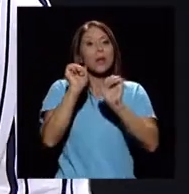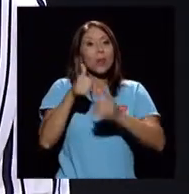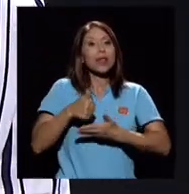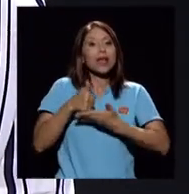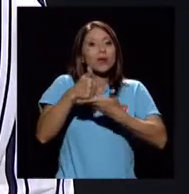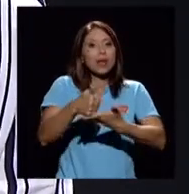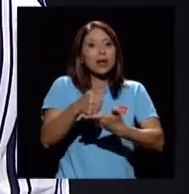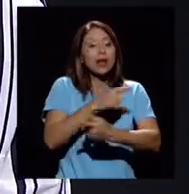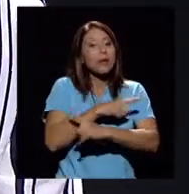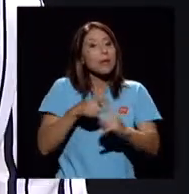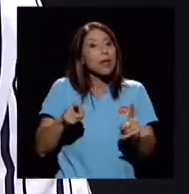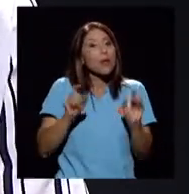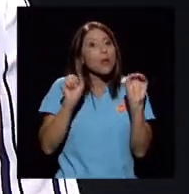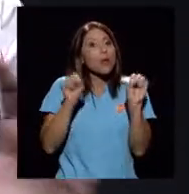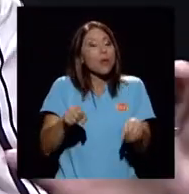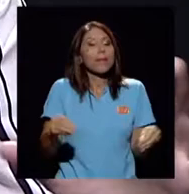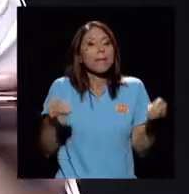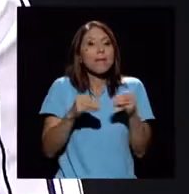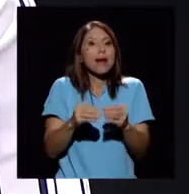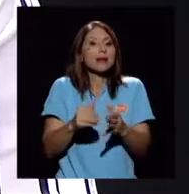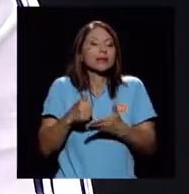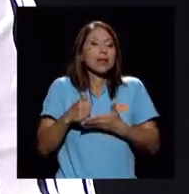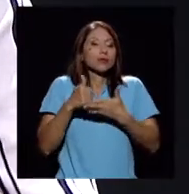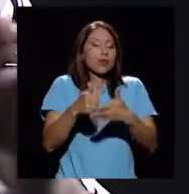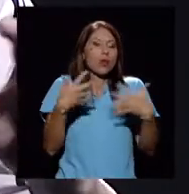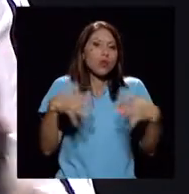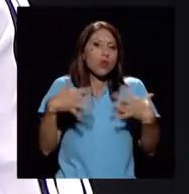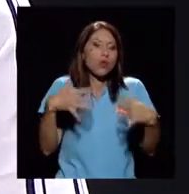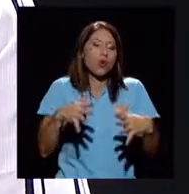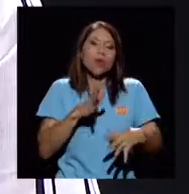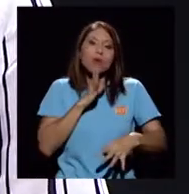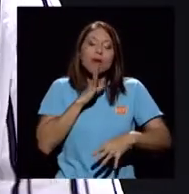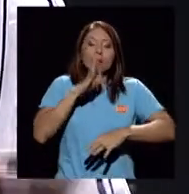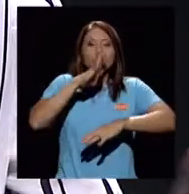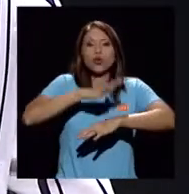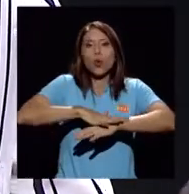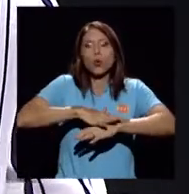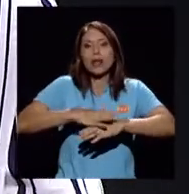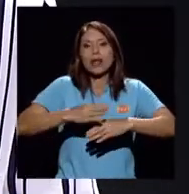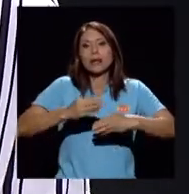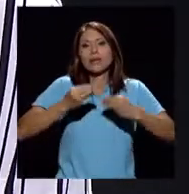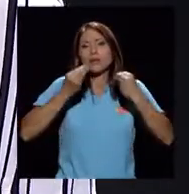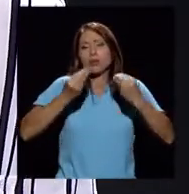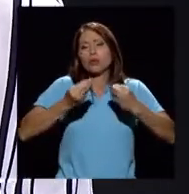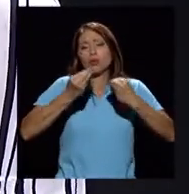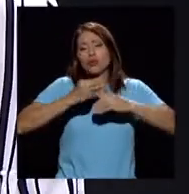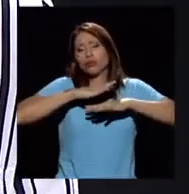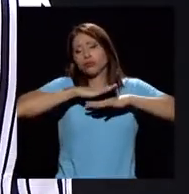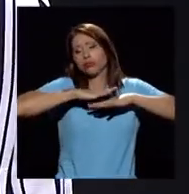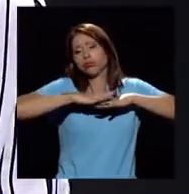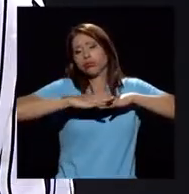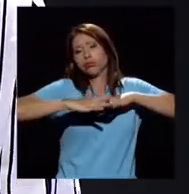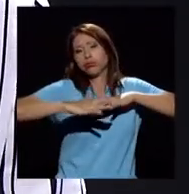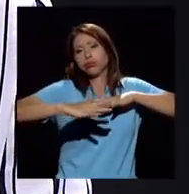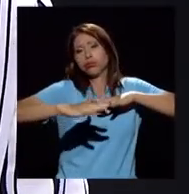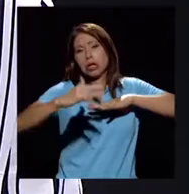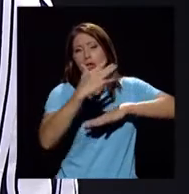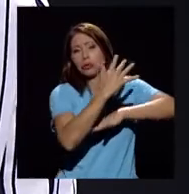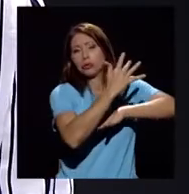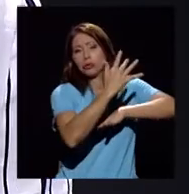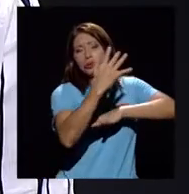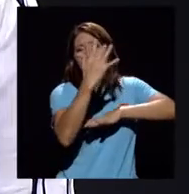tipo de desastres, cuando hablamos de una cantidad sustantiva de hectáreas con bosque